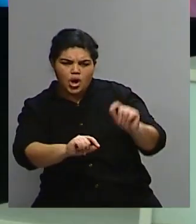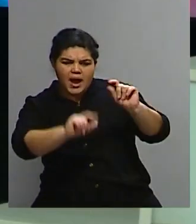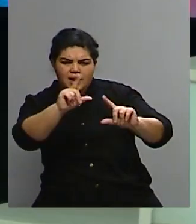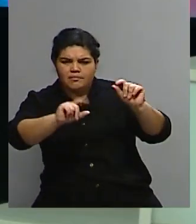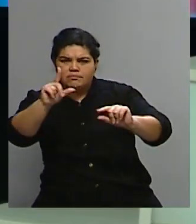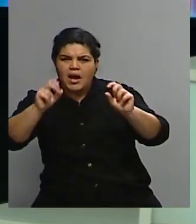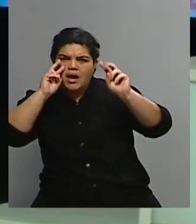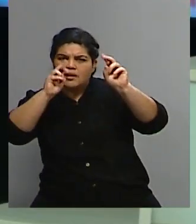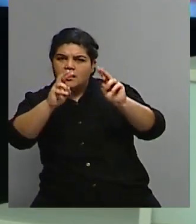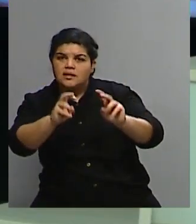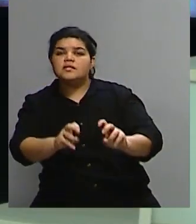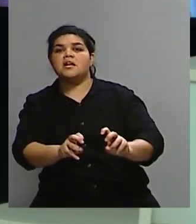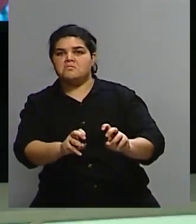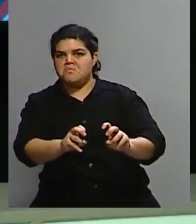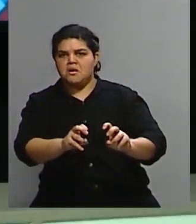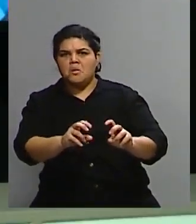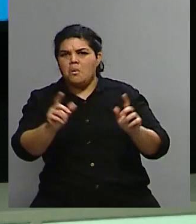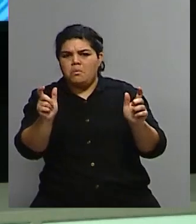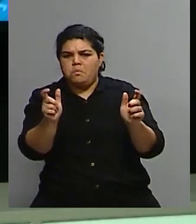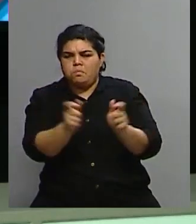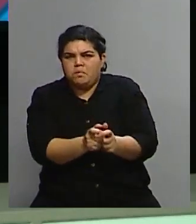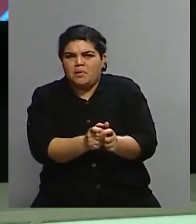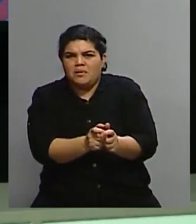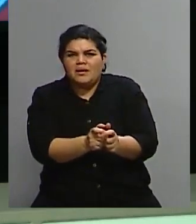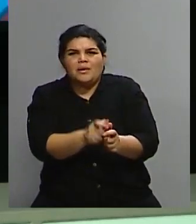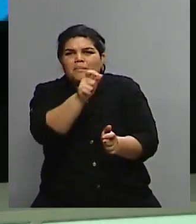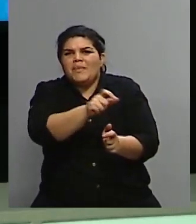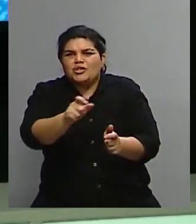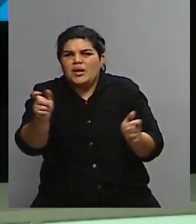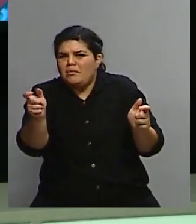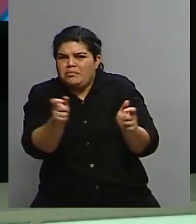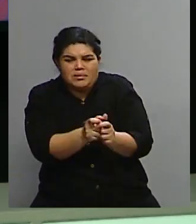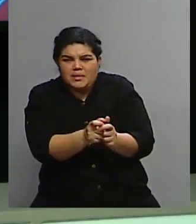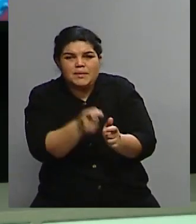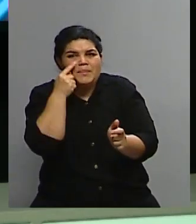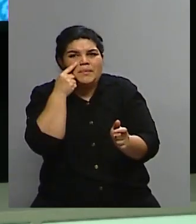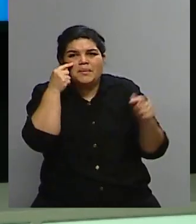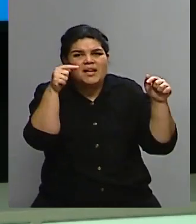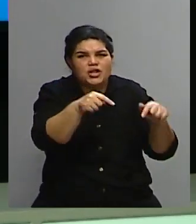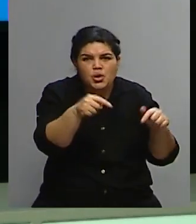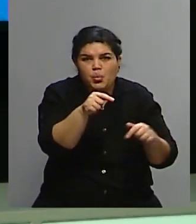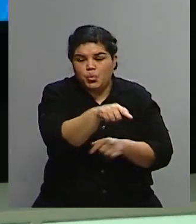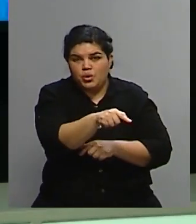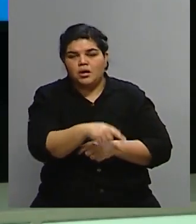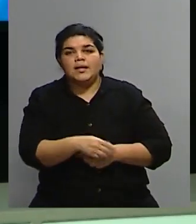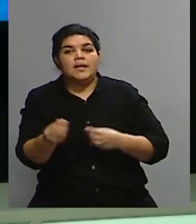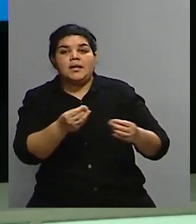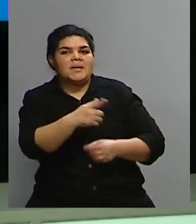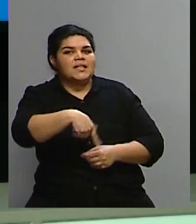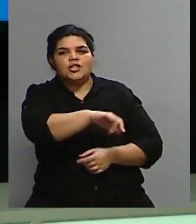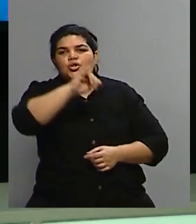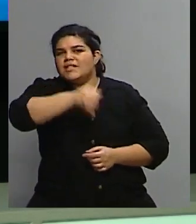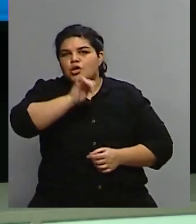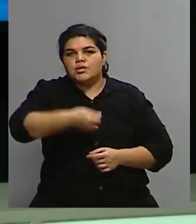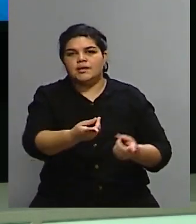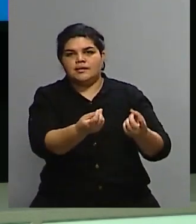larga estadía, que son personas que son dependientes, que no pueden realmente desarrollar un montón de actividades que hacen a la